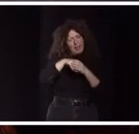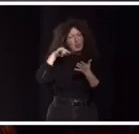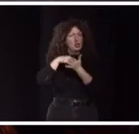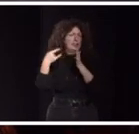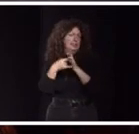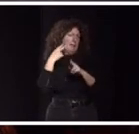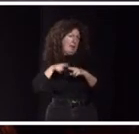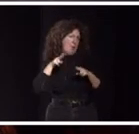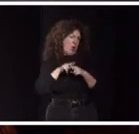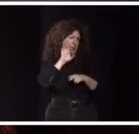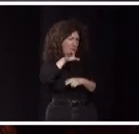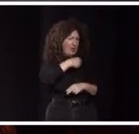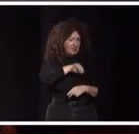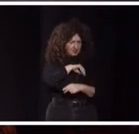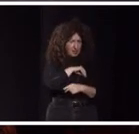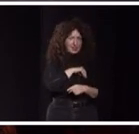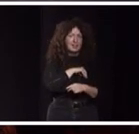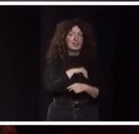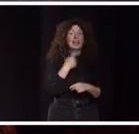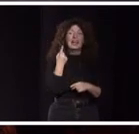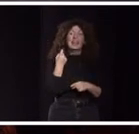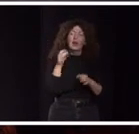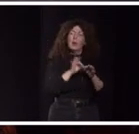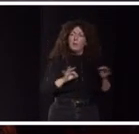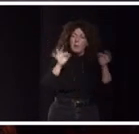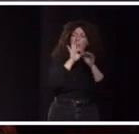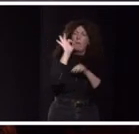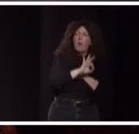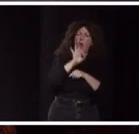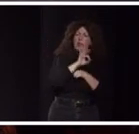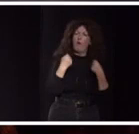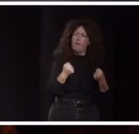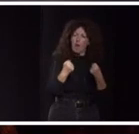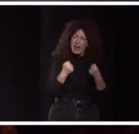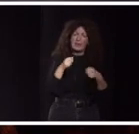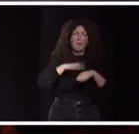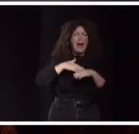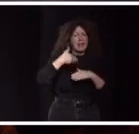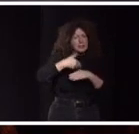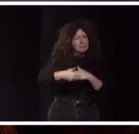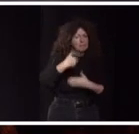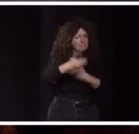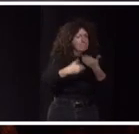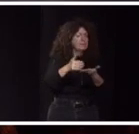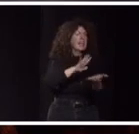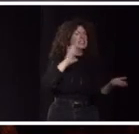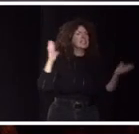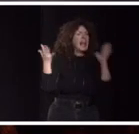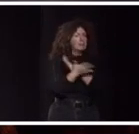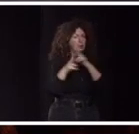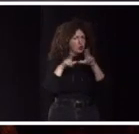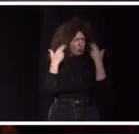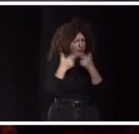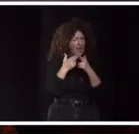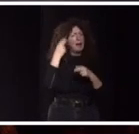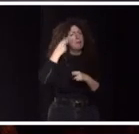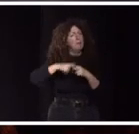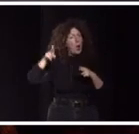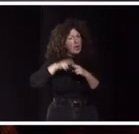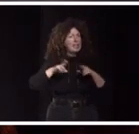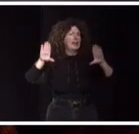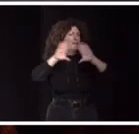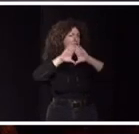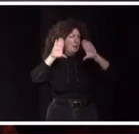este país, que necesitamos un Podemos fuerte para seguir llevando las transformaciones sociales, políticas,